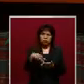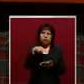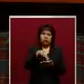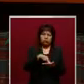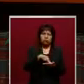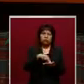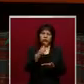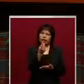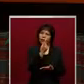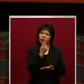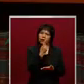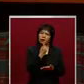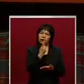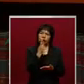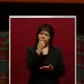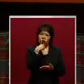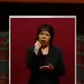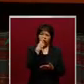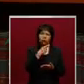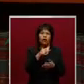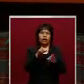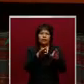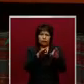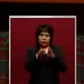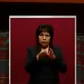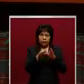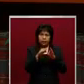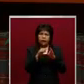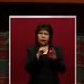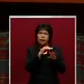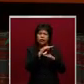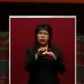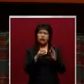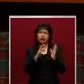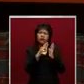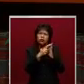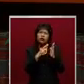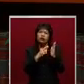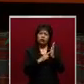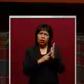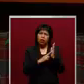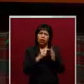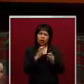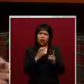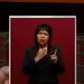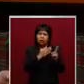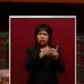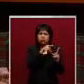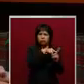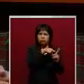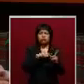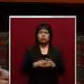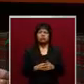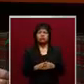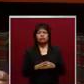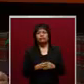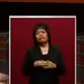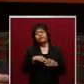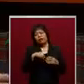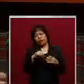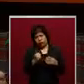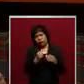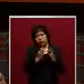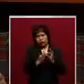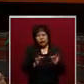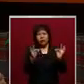hora, te sientas a trabajar, estas son las condiciones, y creo que ese es el gran reto. El otro aspecto